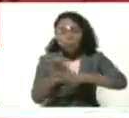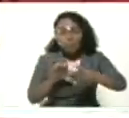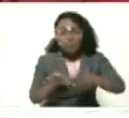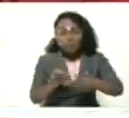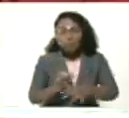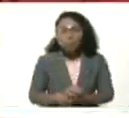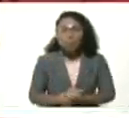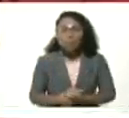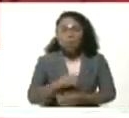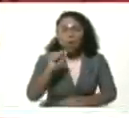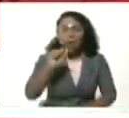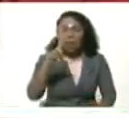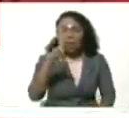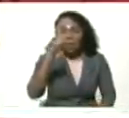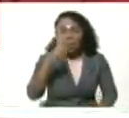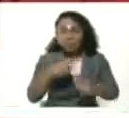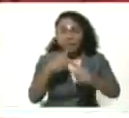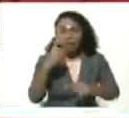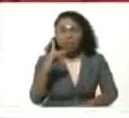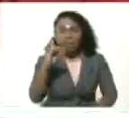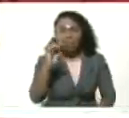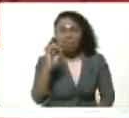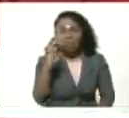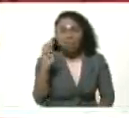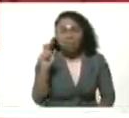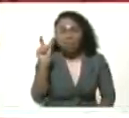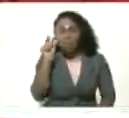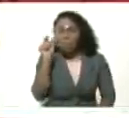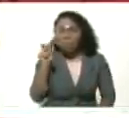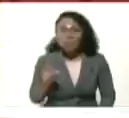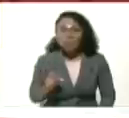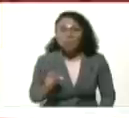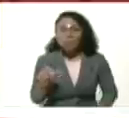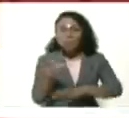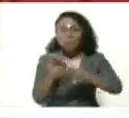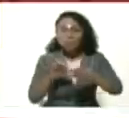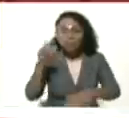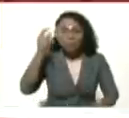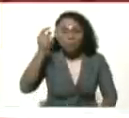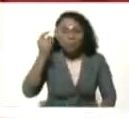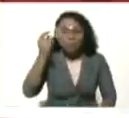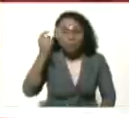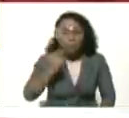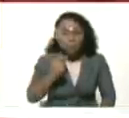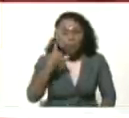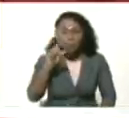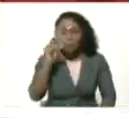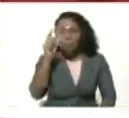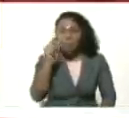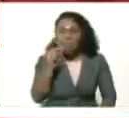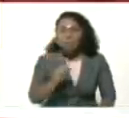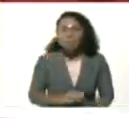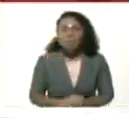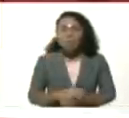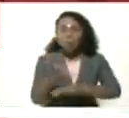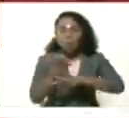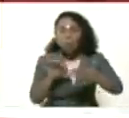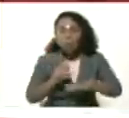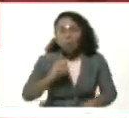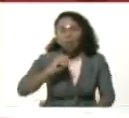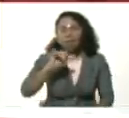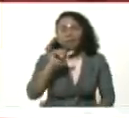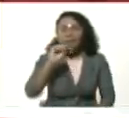Camacho. Municipio Sucre, Salvador Guerrero. Municipio Cruz Paredes, Johan